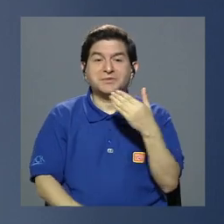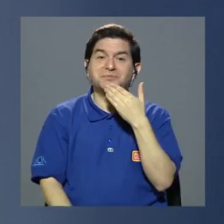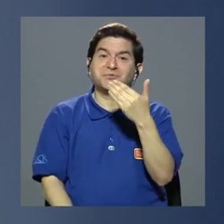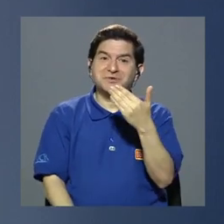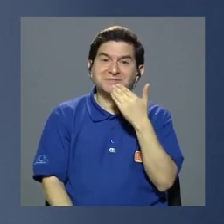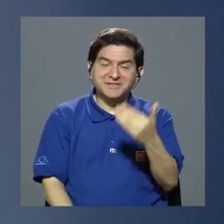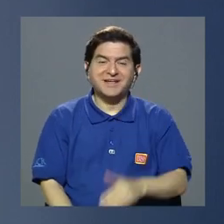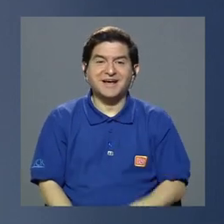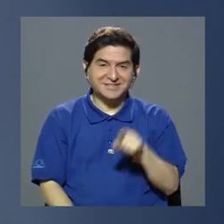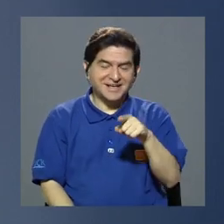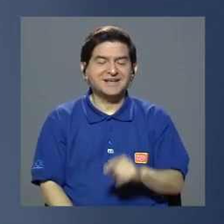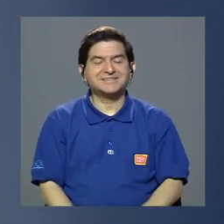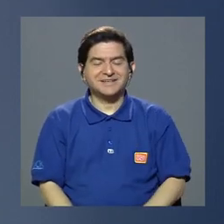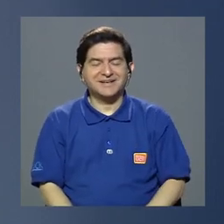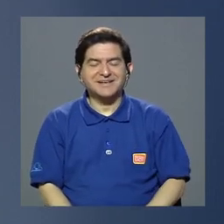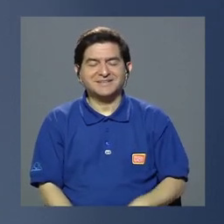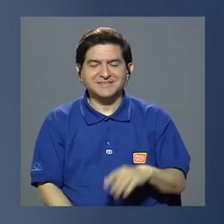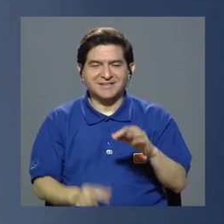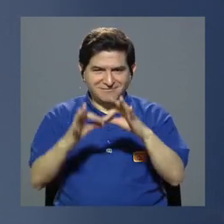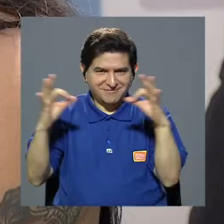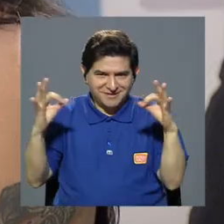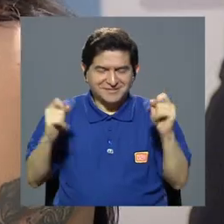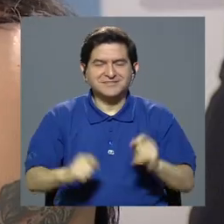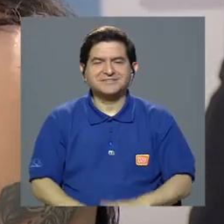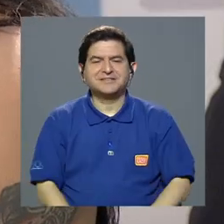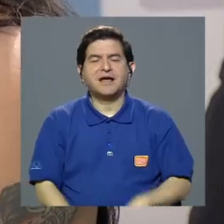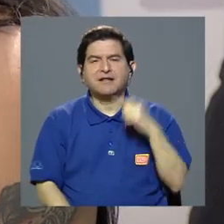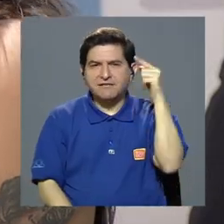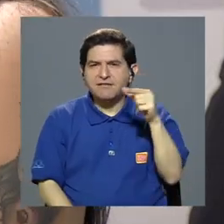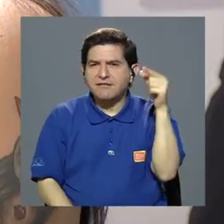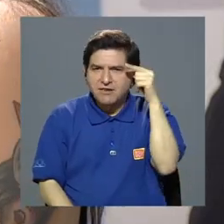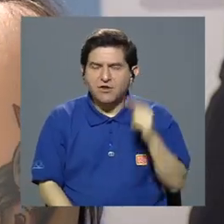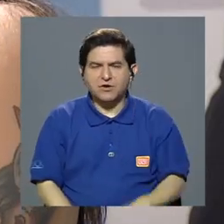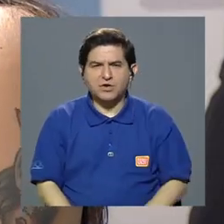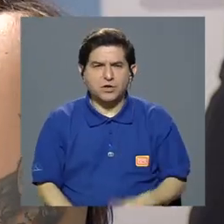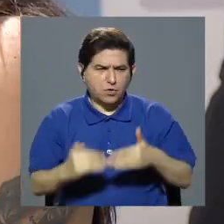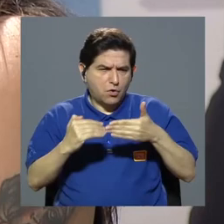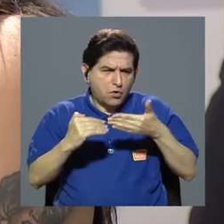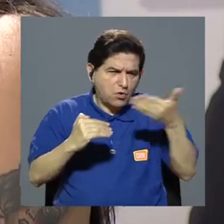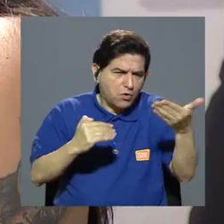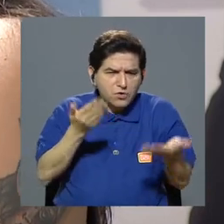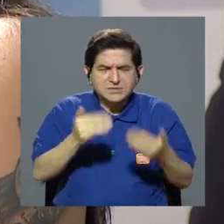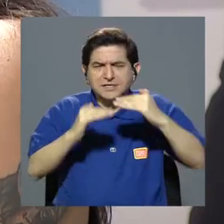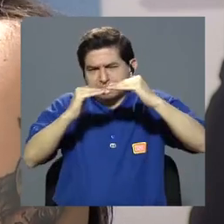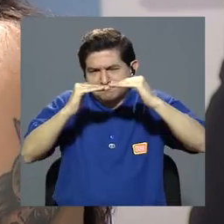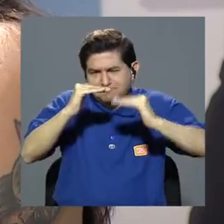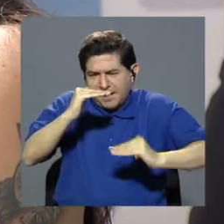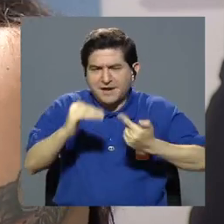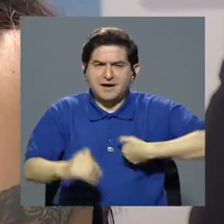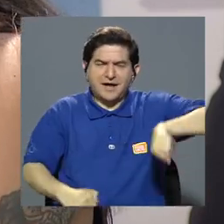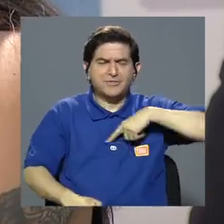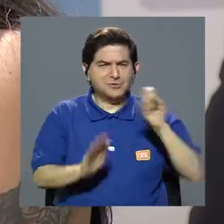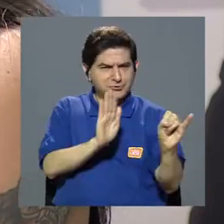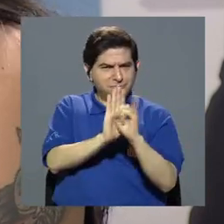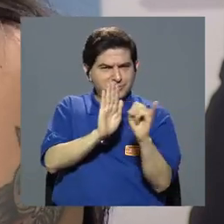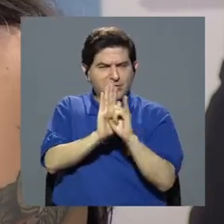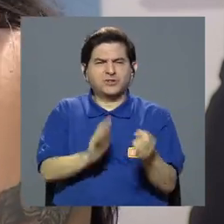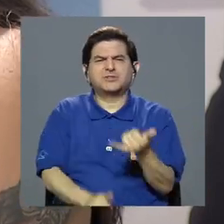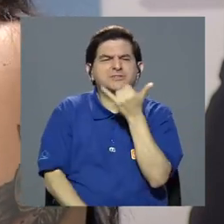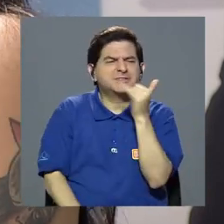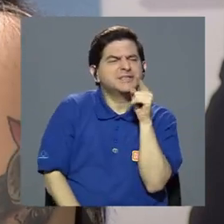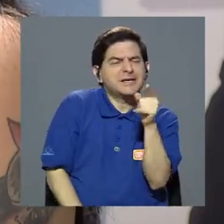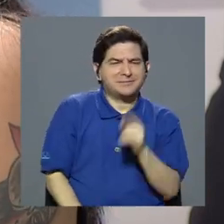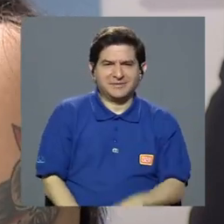bueno muchas gracias por ese cumplido sí creo que bueno por supuesto que en puntos hay puntos un poquito más bajitos de nosotros identificamos